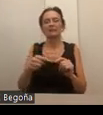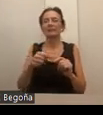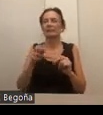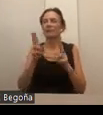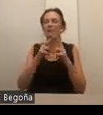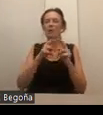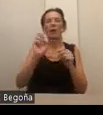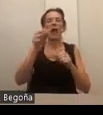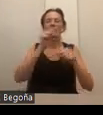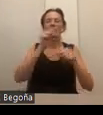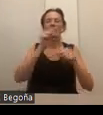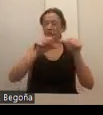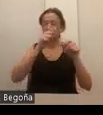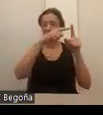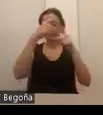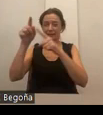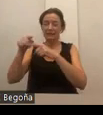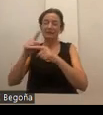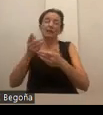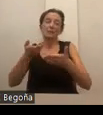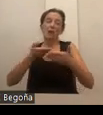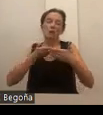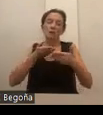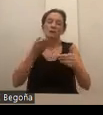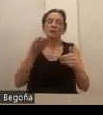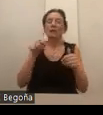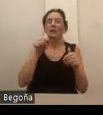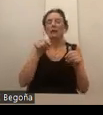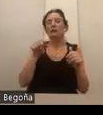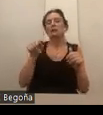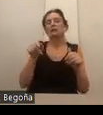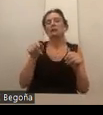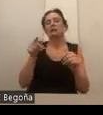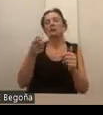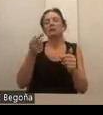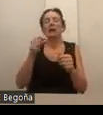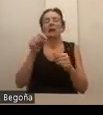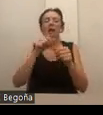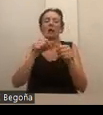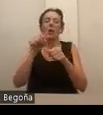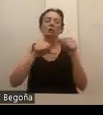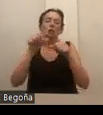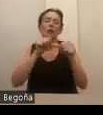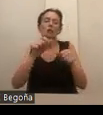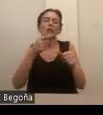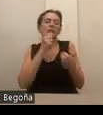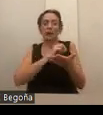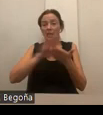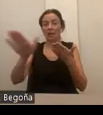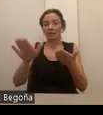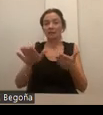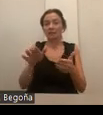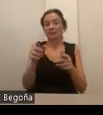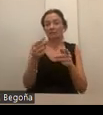puedan echar una mano con respecto a todo eso, asociaciones a las que podáis dirigiros, que sean gratuitas o semigratuitas, como esta que os he